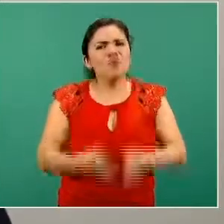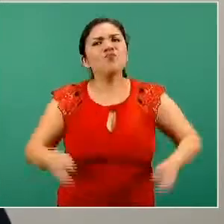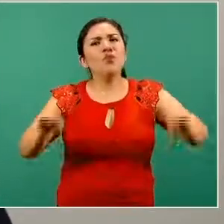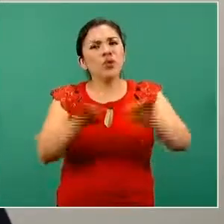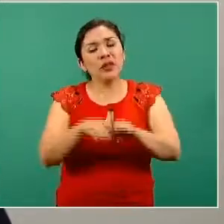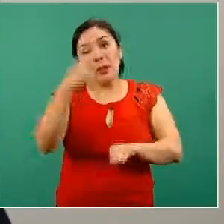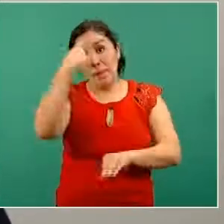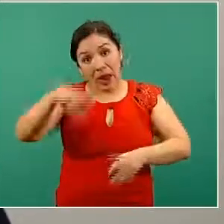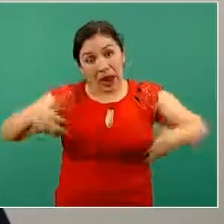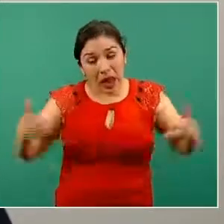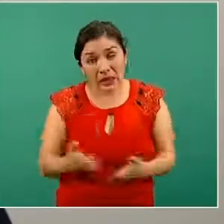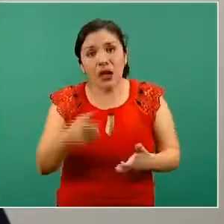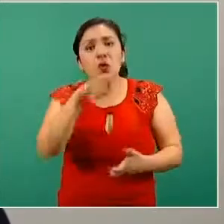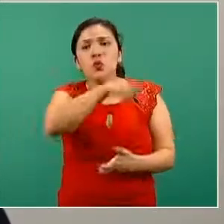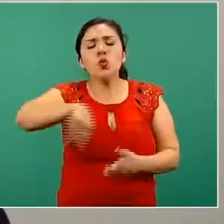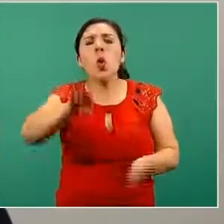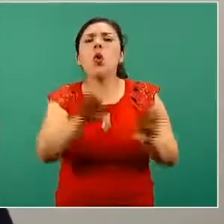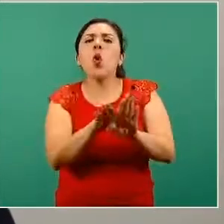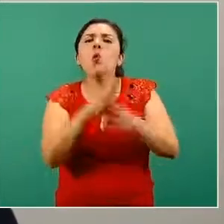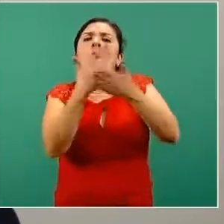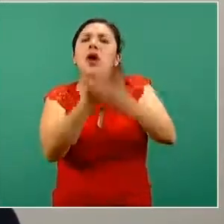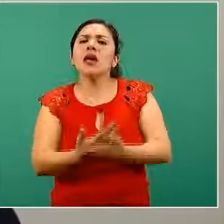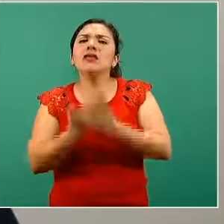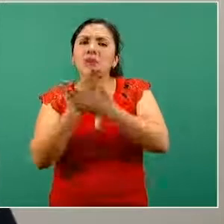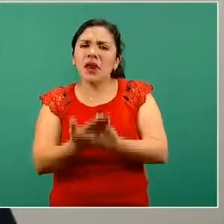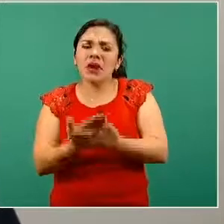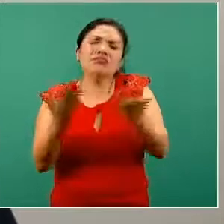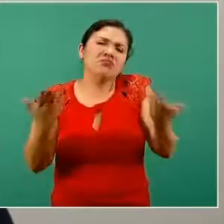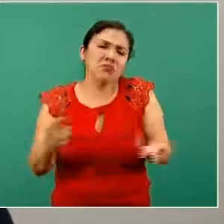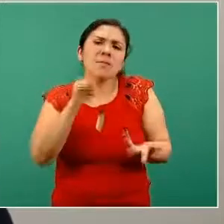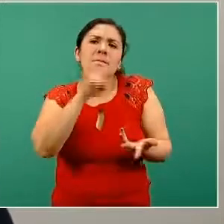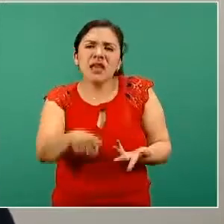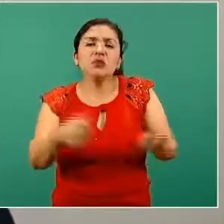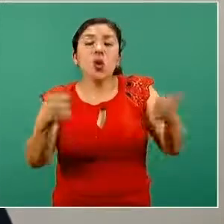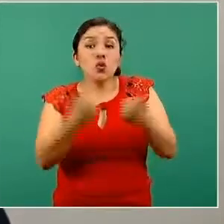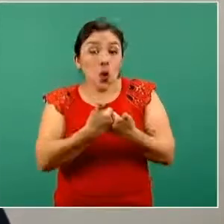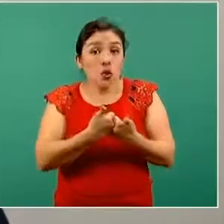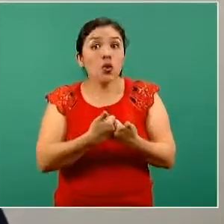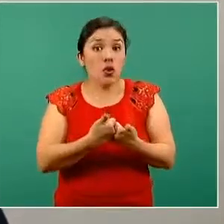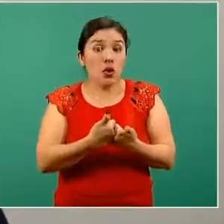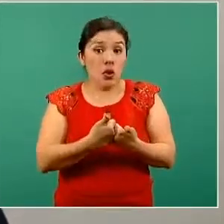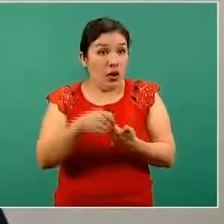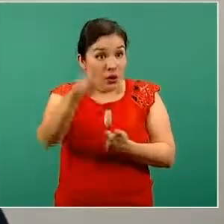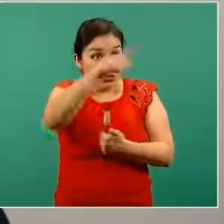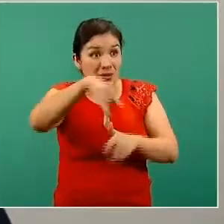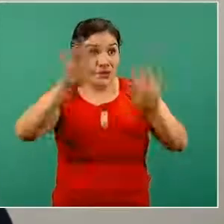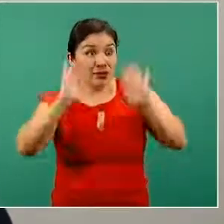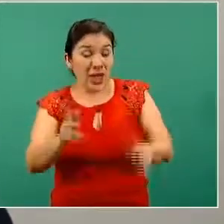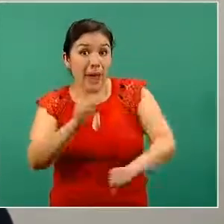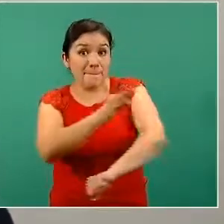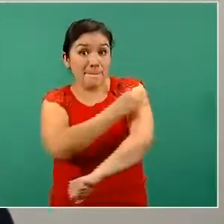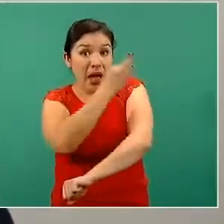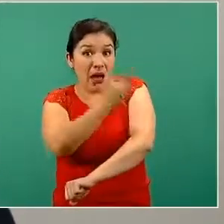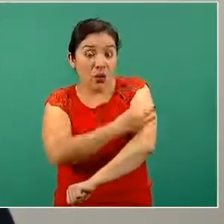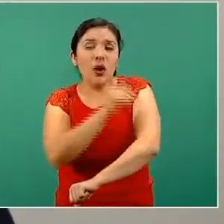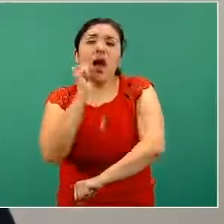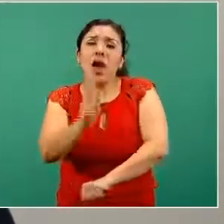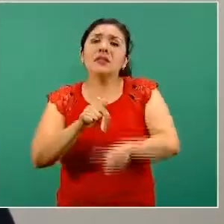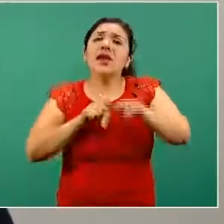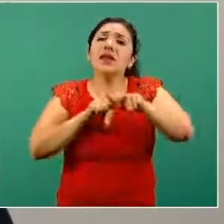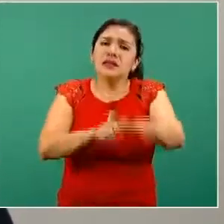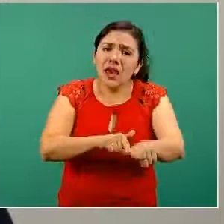importante de hacerlo, una forma eficiente de hacerlo, de la mano obviamente de los que también están siendo vacunados, es